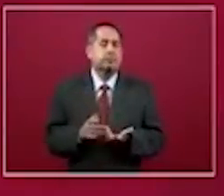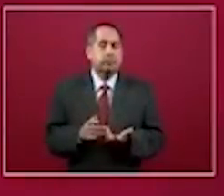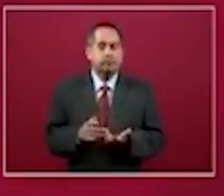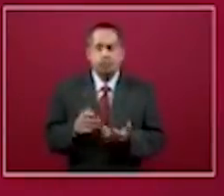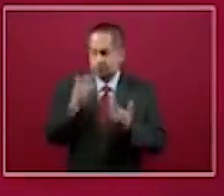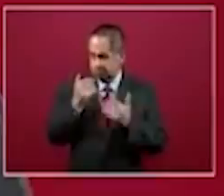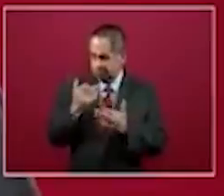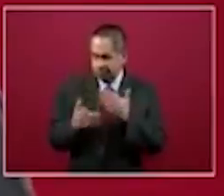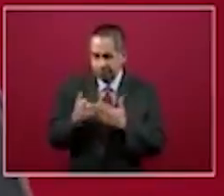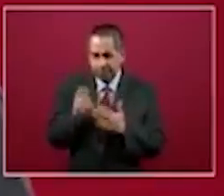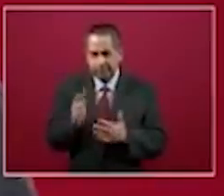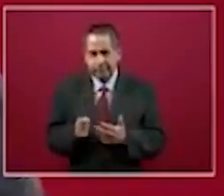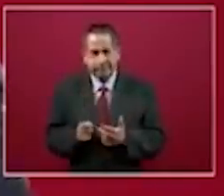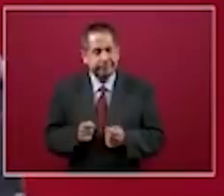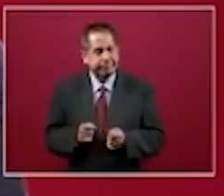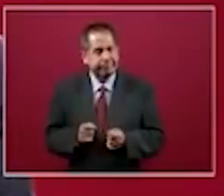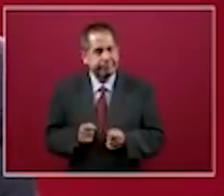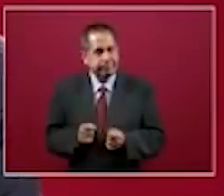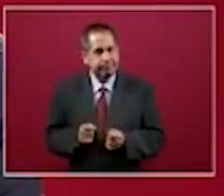la falta de